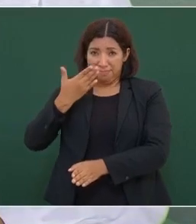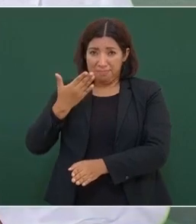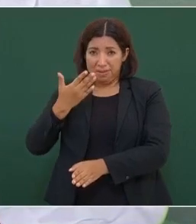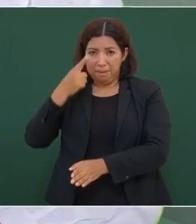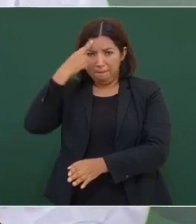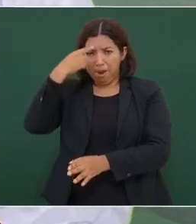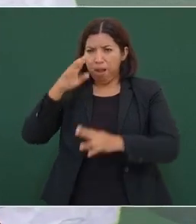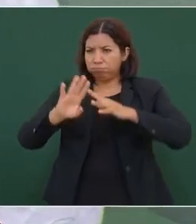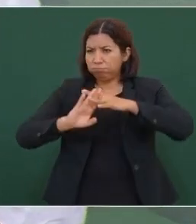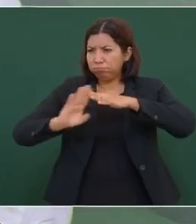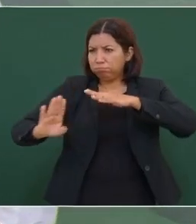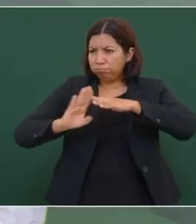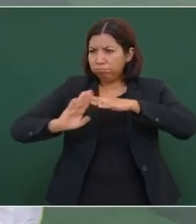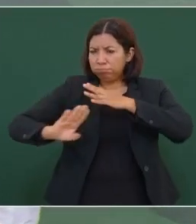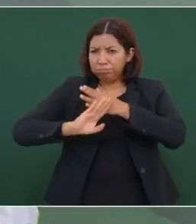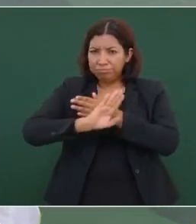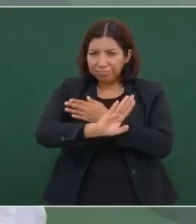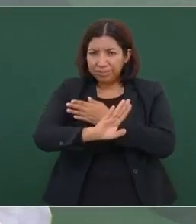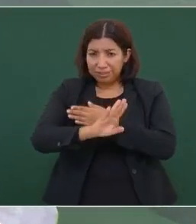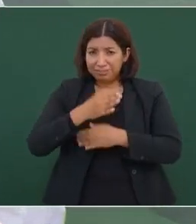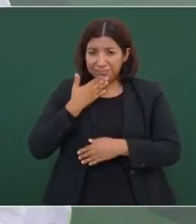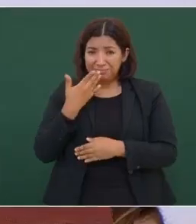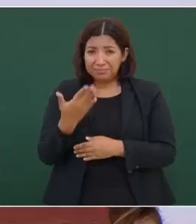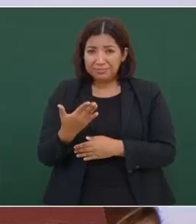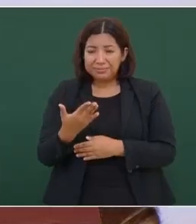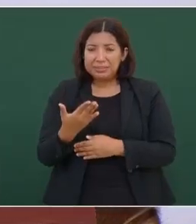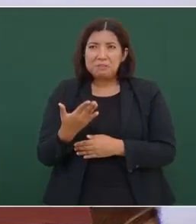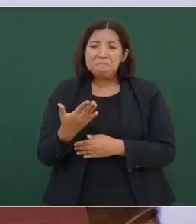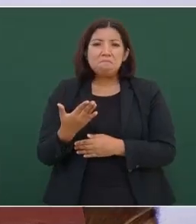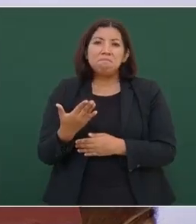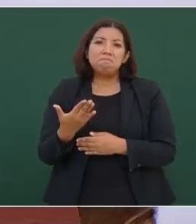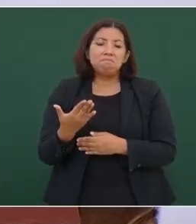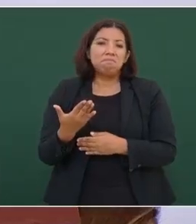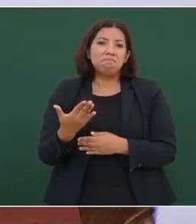atender las causas, de que se debe de